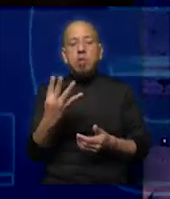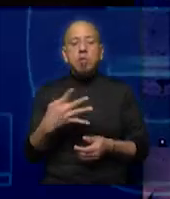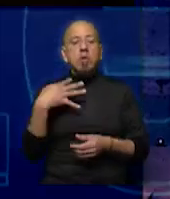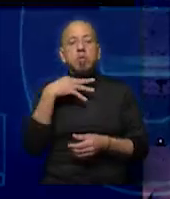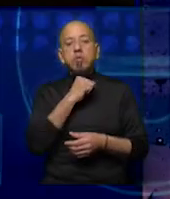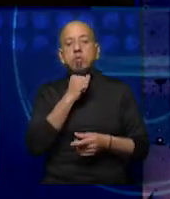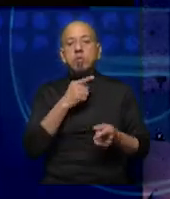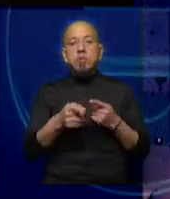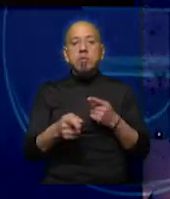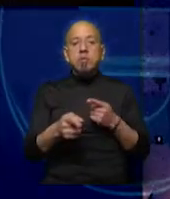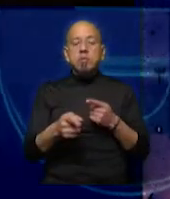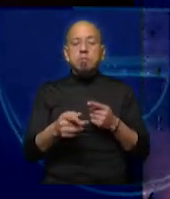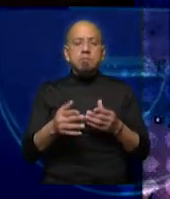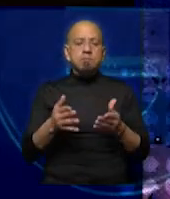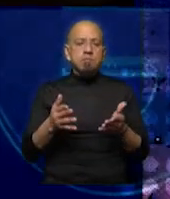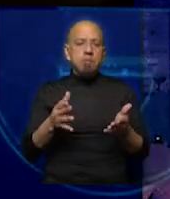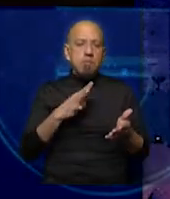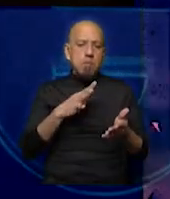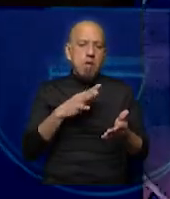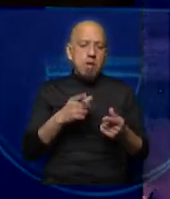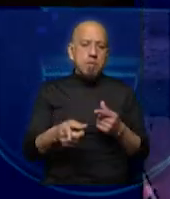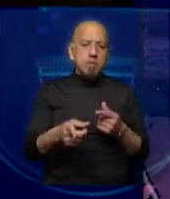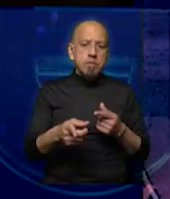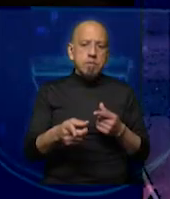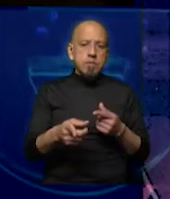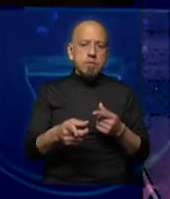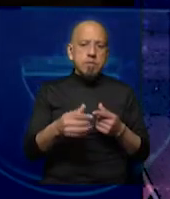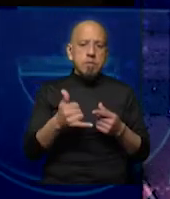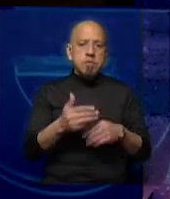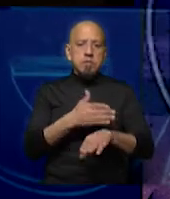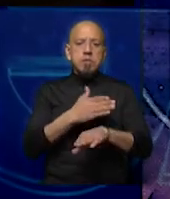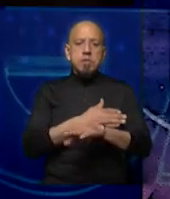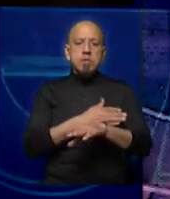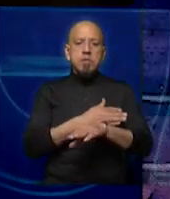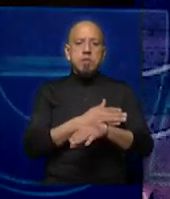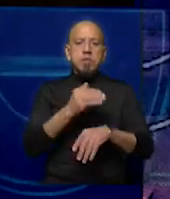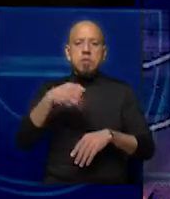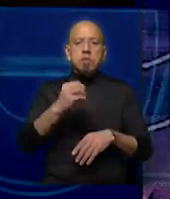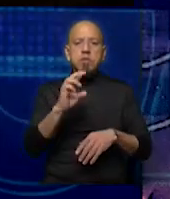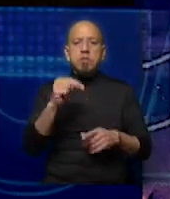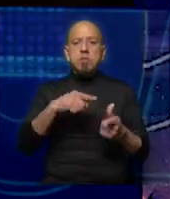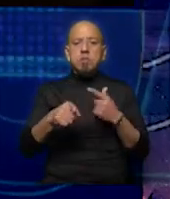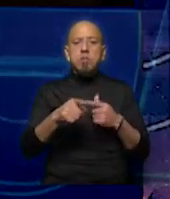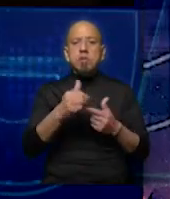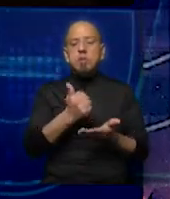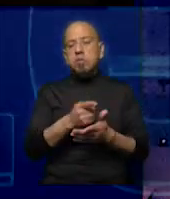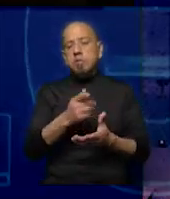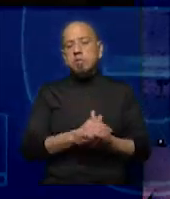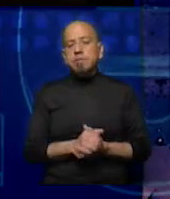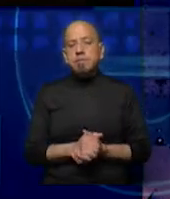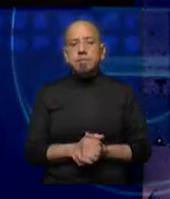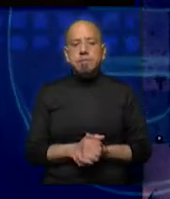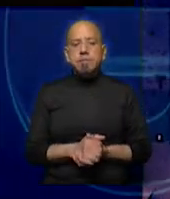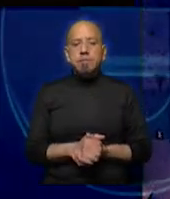torno al cumpleaños va a estar arrancando va a estirar la previa y los intensos y luego vendrían a estar ustedes